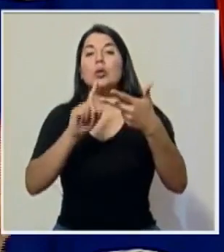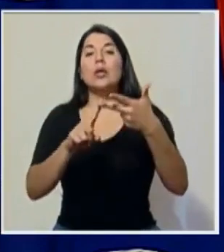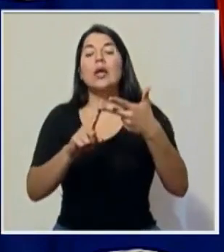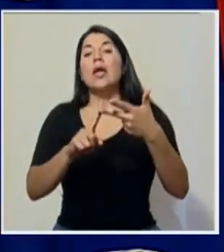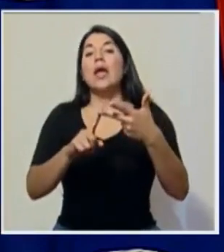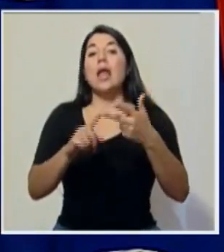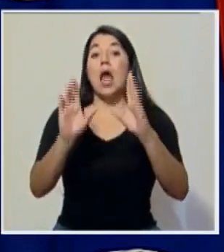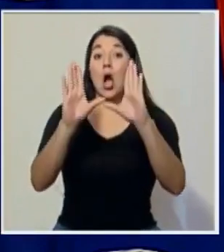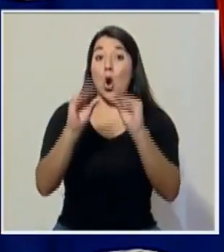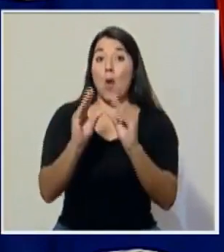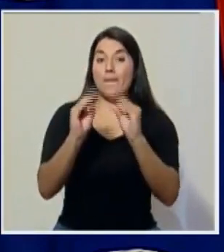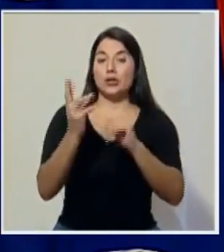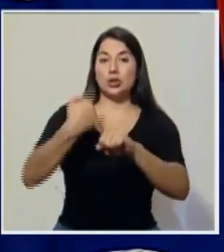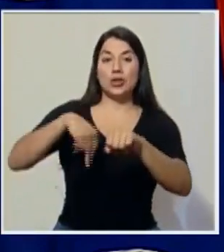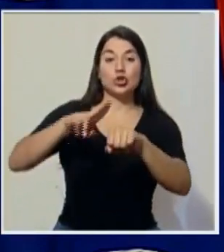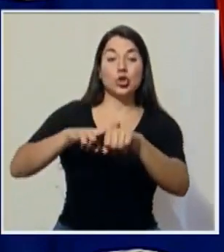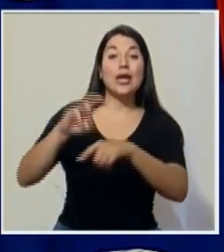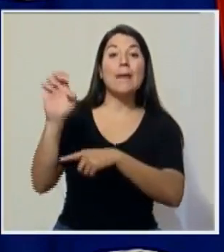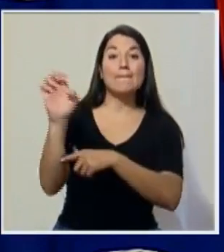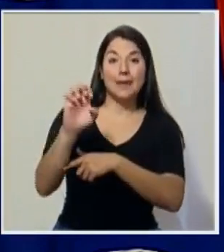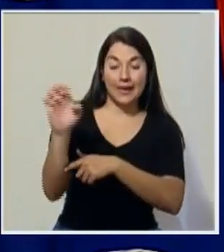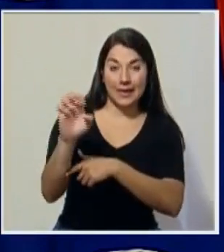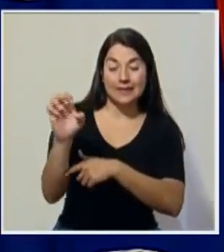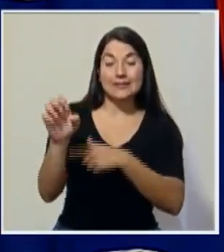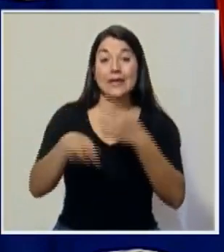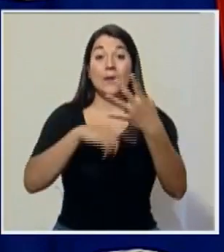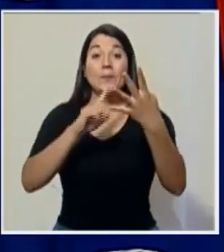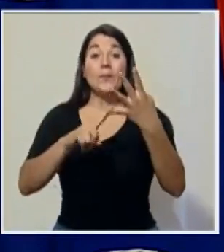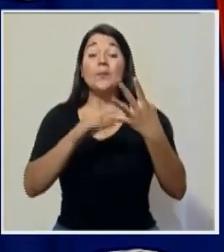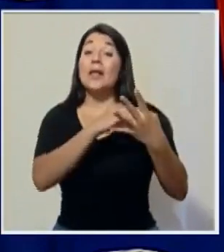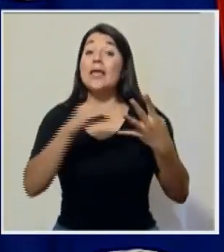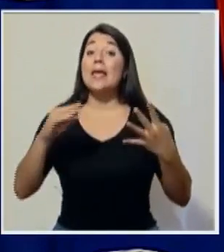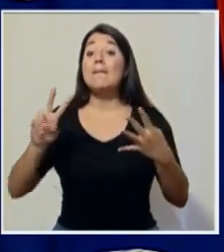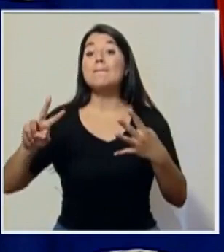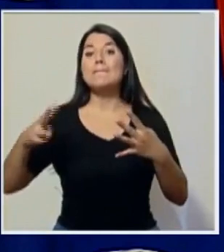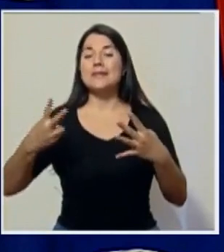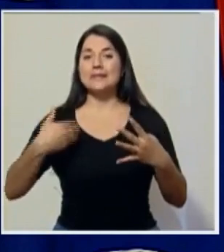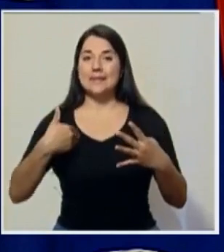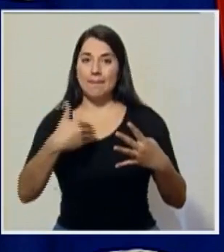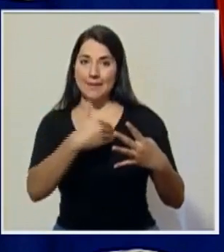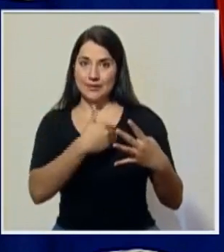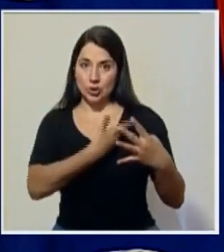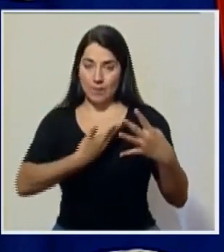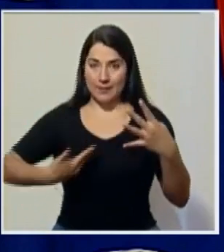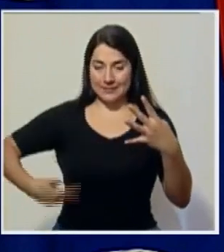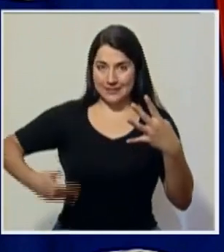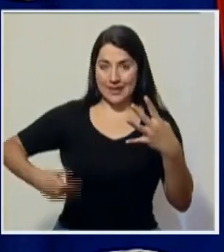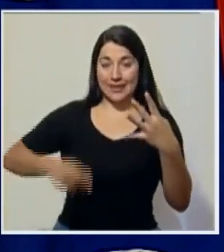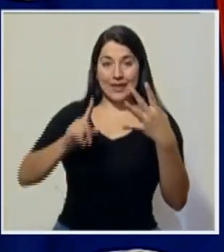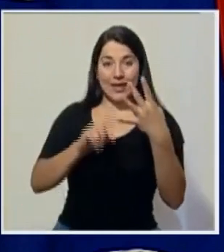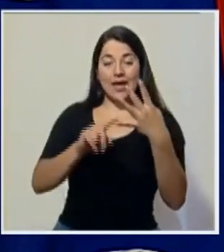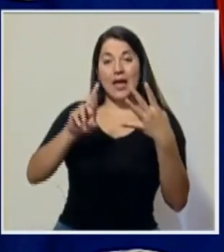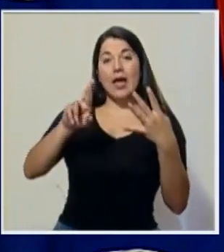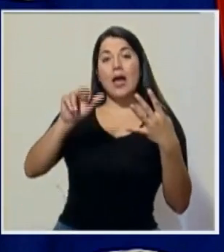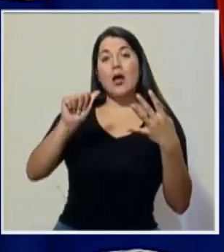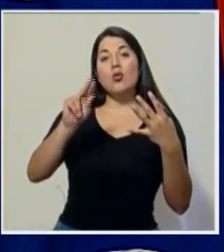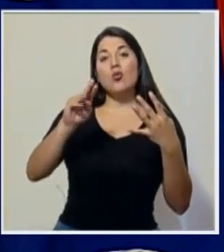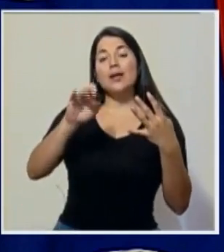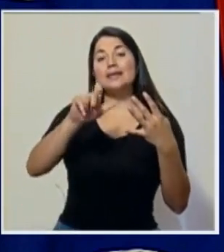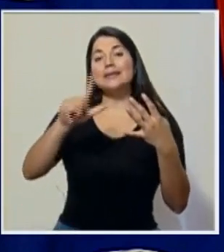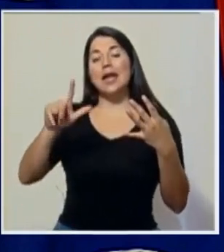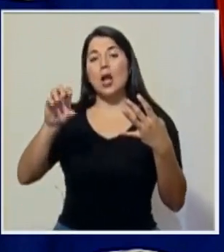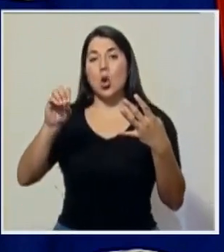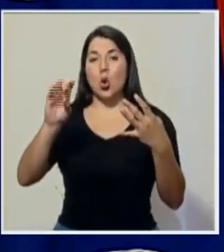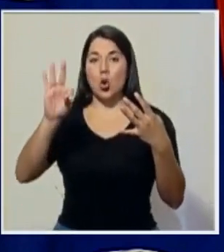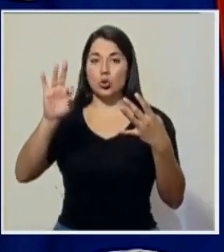destacada, desde la Comisión Nacional de Emergencias, don Alex, y desde el Viceministerio de la Presidencia, en la figura de don Randall